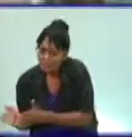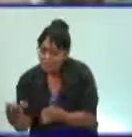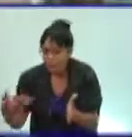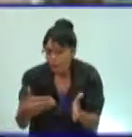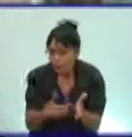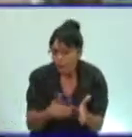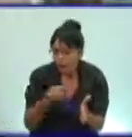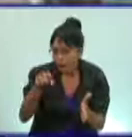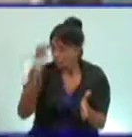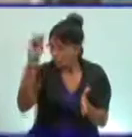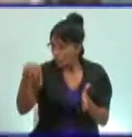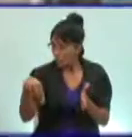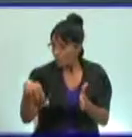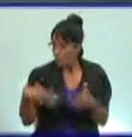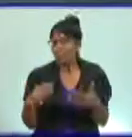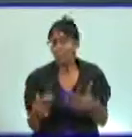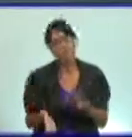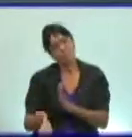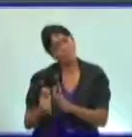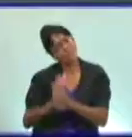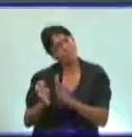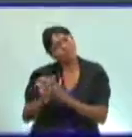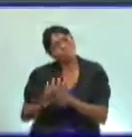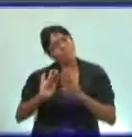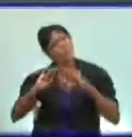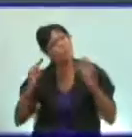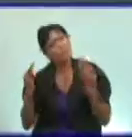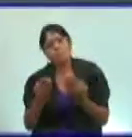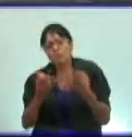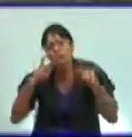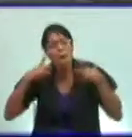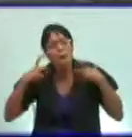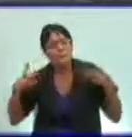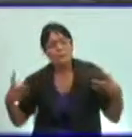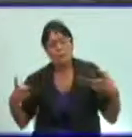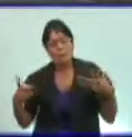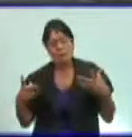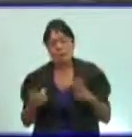grutas? Cuéntanos todo lo importante.